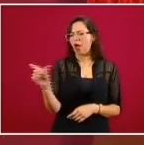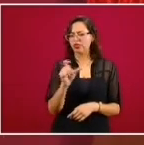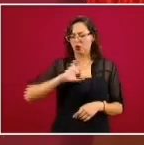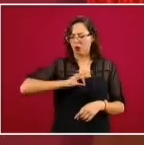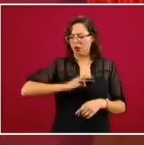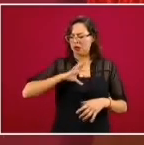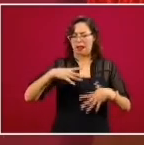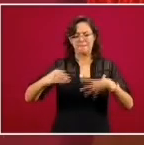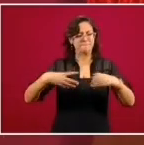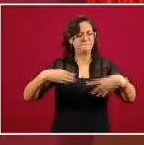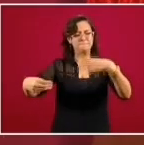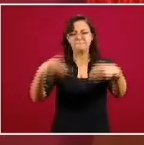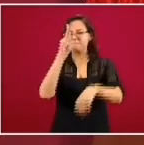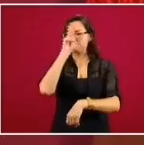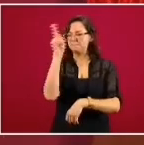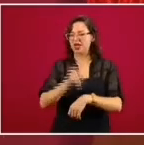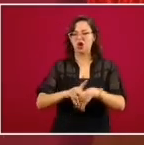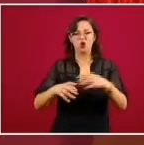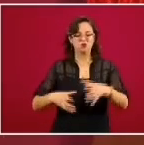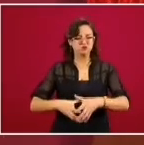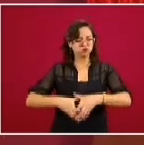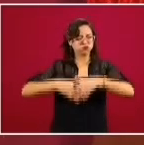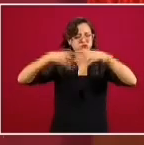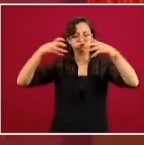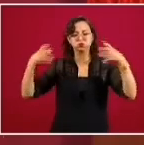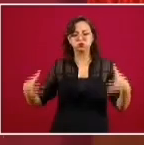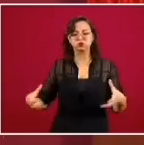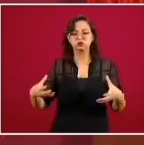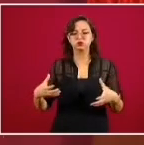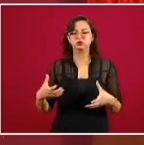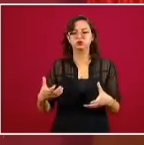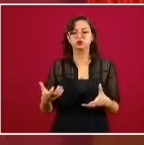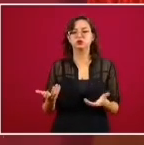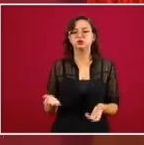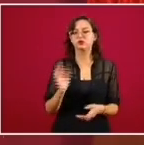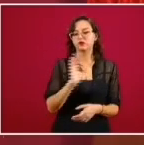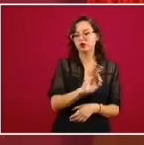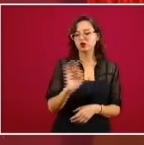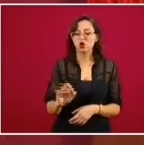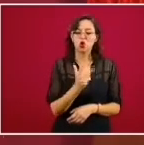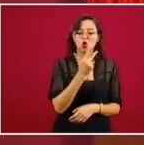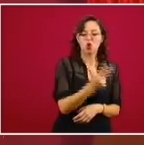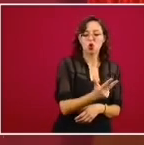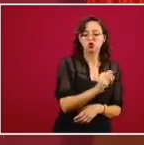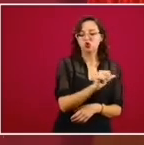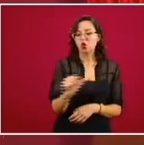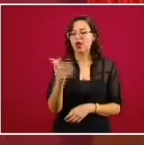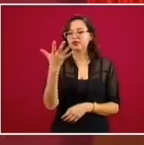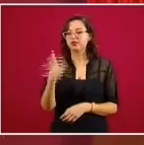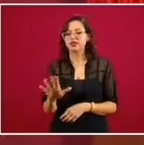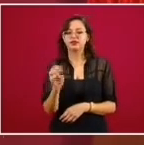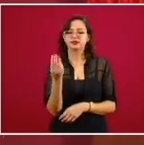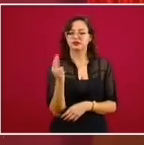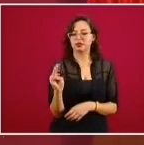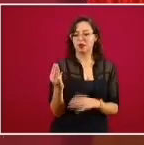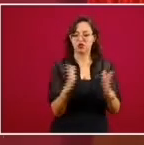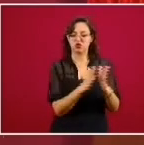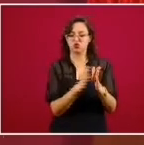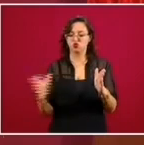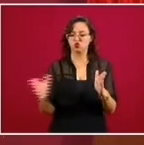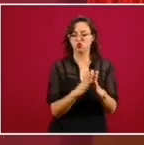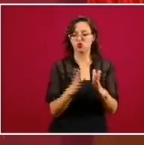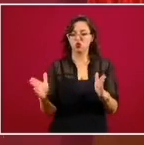intensidad de transmisión, de la curva epidémica, del ACME, y estas oscilan entre el 8 y el 10 de mayo. Hay otras predicciones